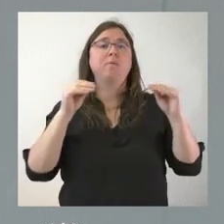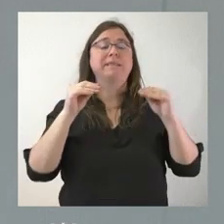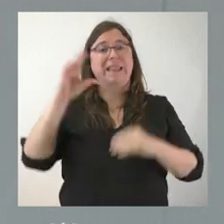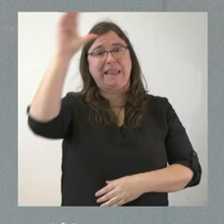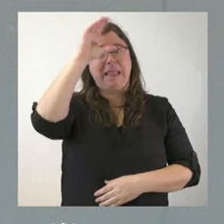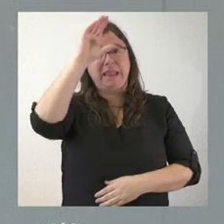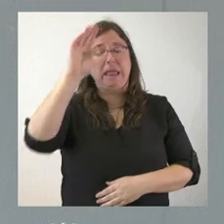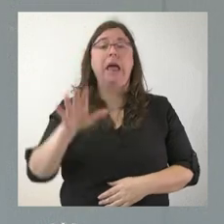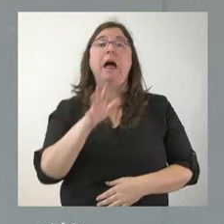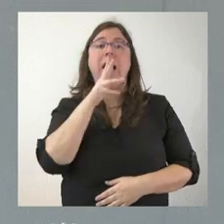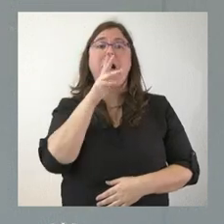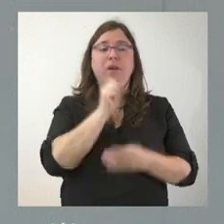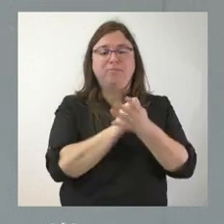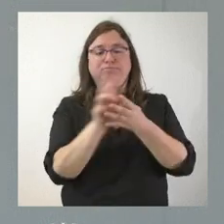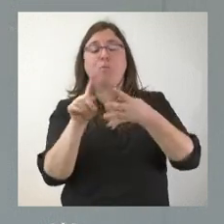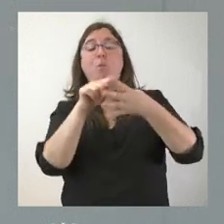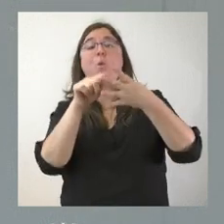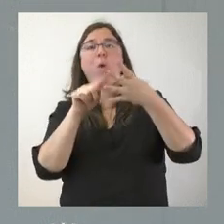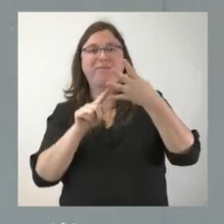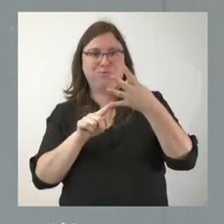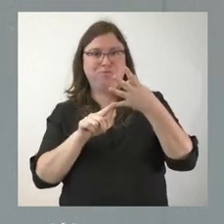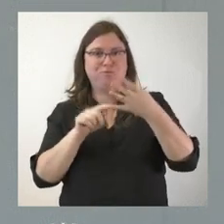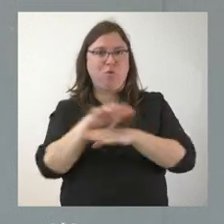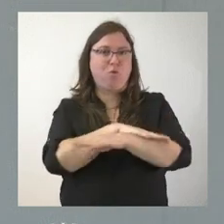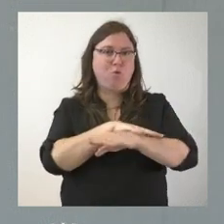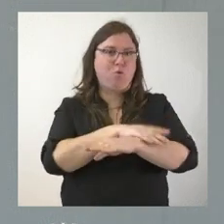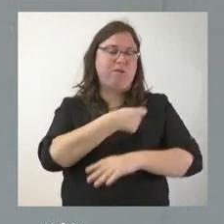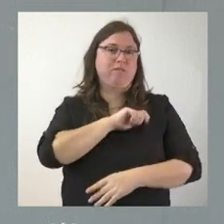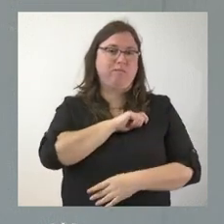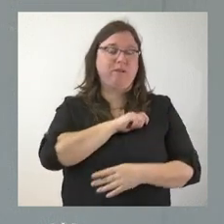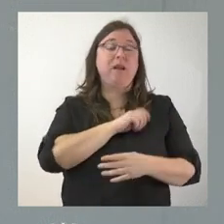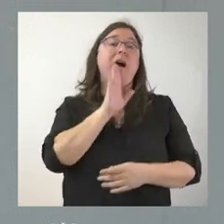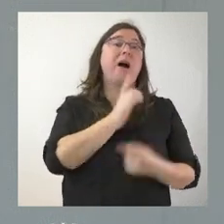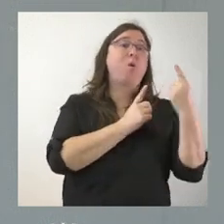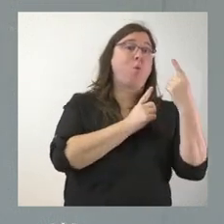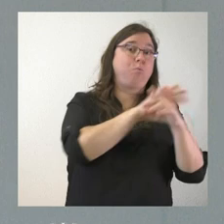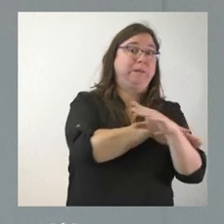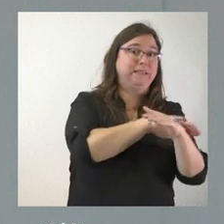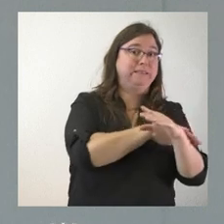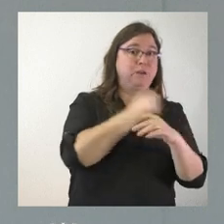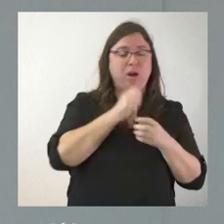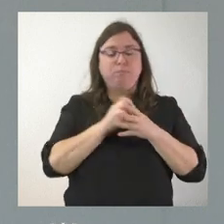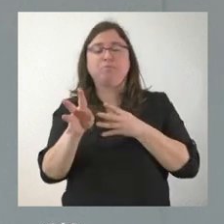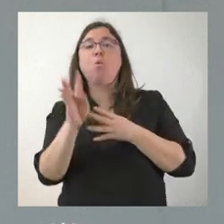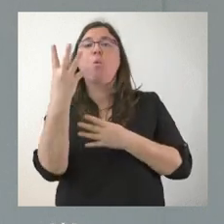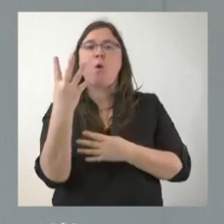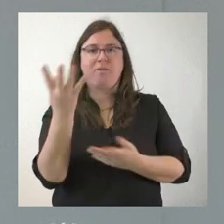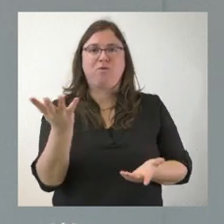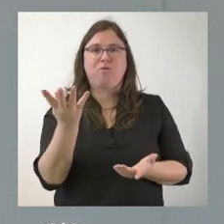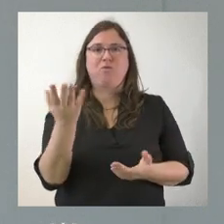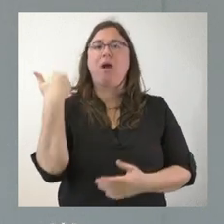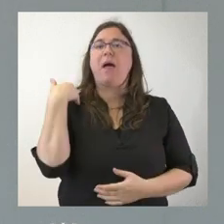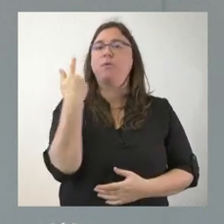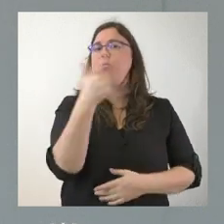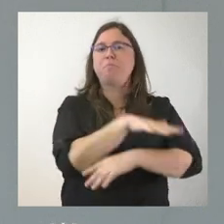ciencia ahora tenemos cuatro ministerios en este momento el gobierno de España para esas funciones que en otras etapas muy recientes se han ocupado únicamente Por una única